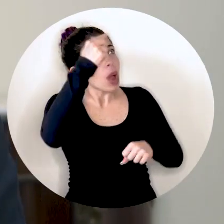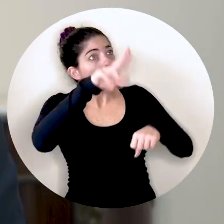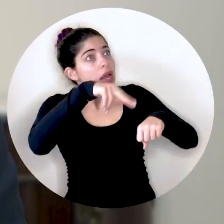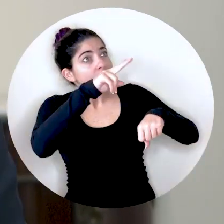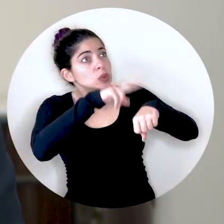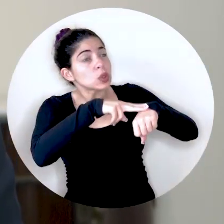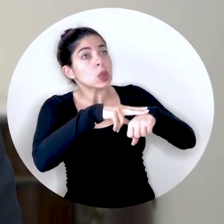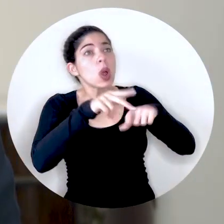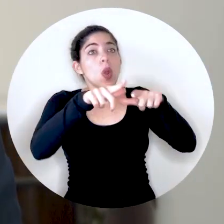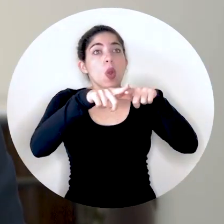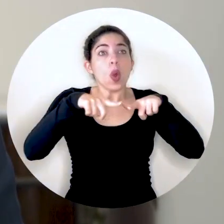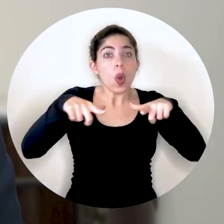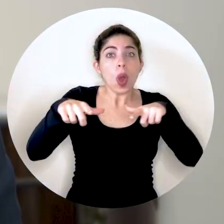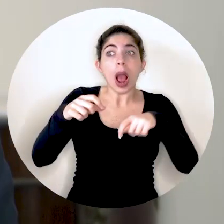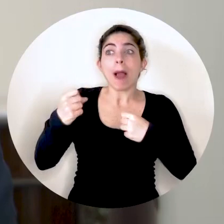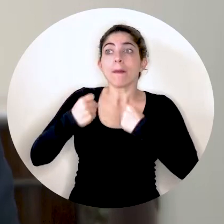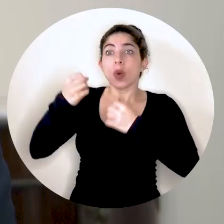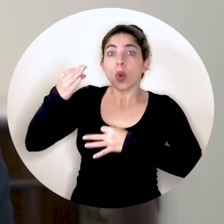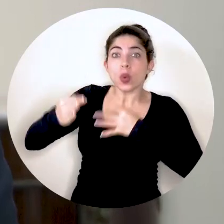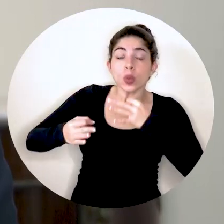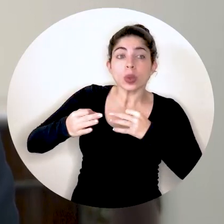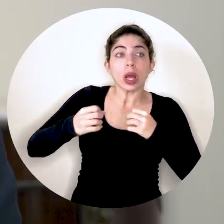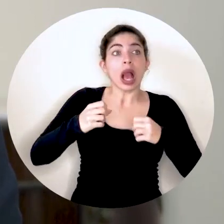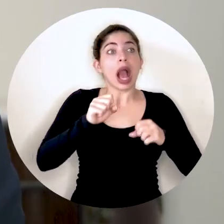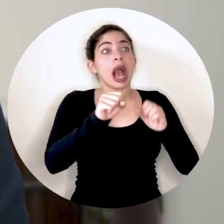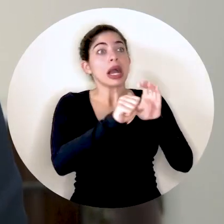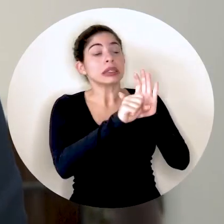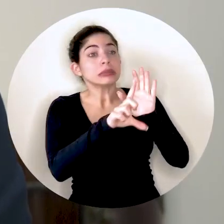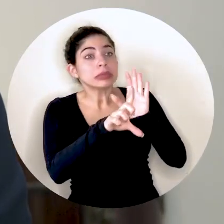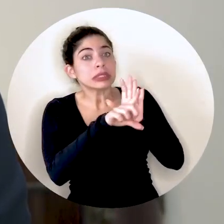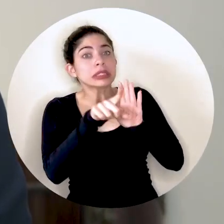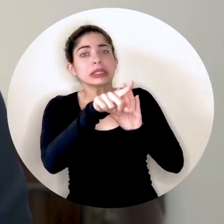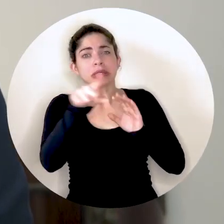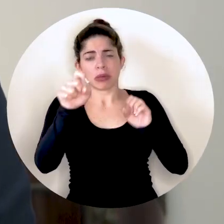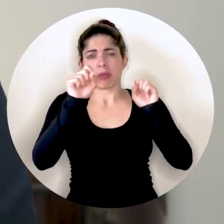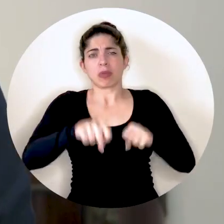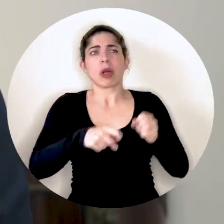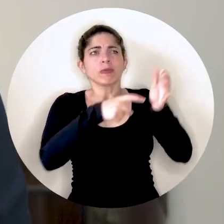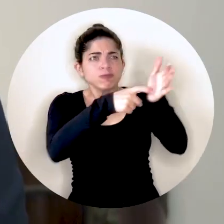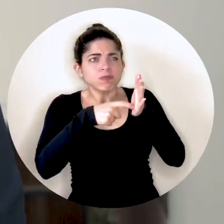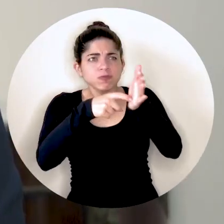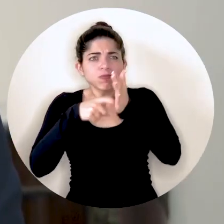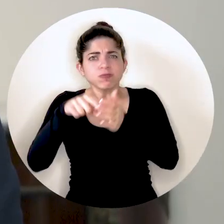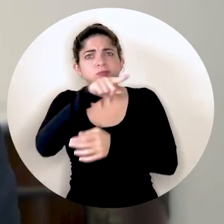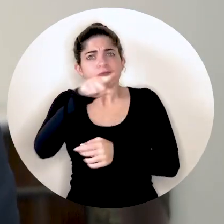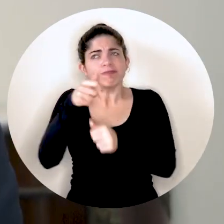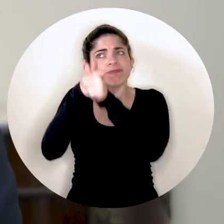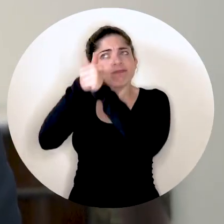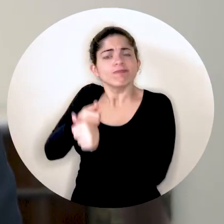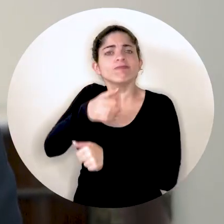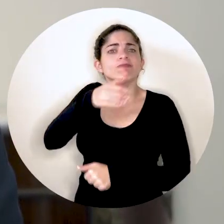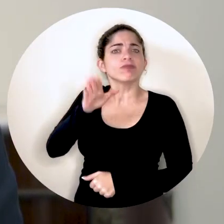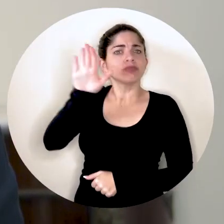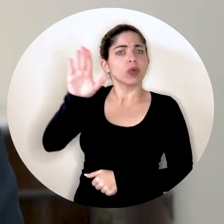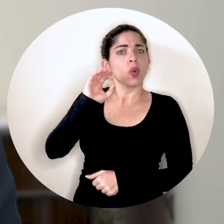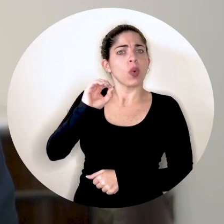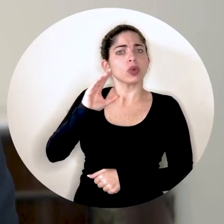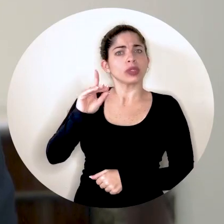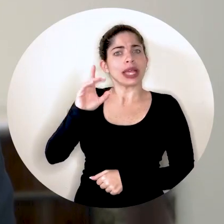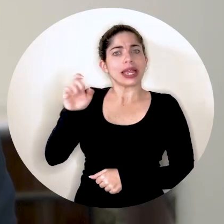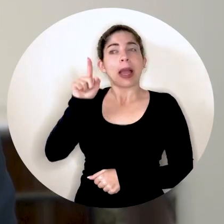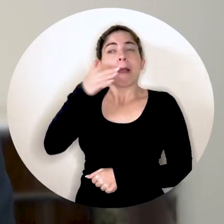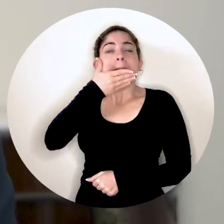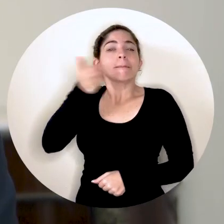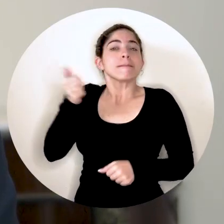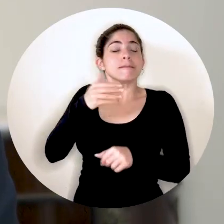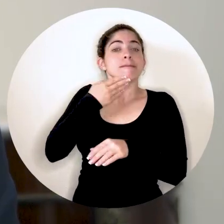gobiernos nacional, local, al Poder Judicial, al Poder Legislativo, que sigan las recomendaciones de la OCDE, que sigan